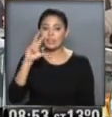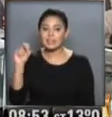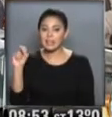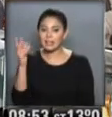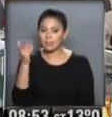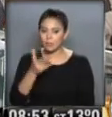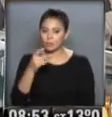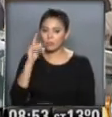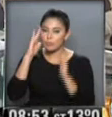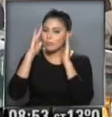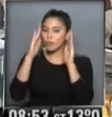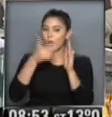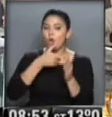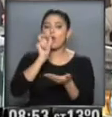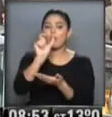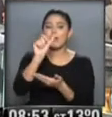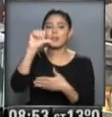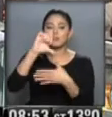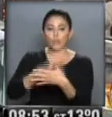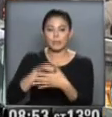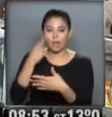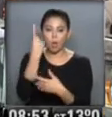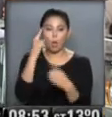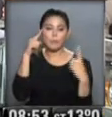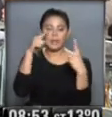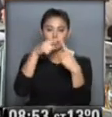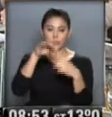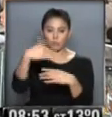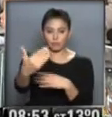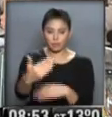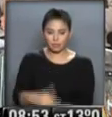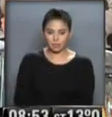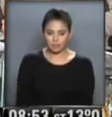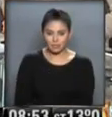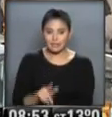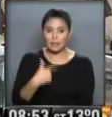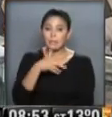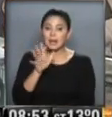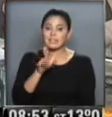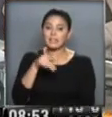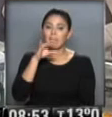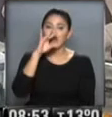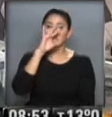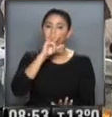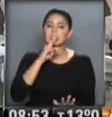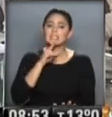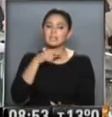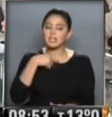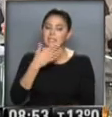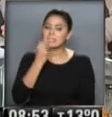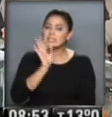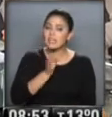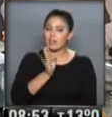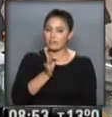Alejo, piensan en la Copa Sudamericana, que es uno de los objetivos que tiene Racing por delante, inminente, y que creo que Luis Ubeldía tiene muy en cuenta para